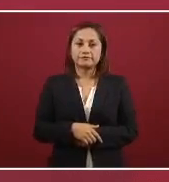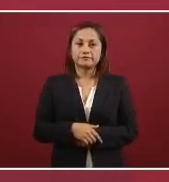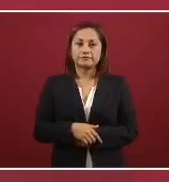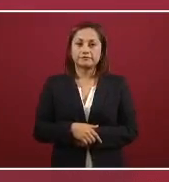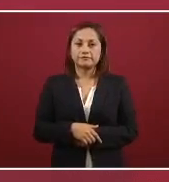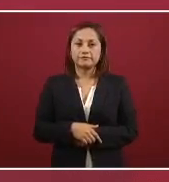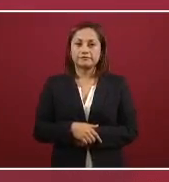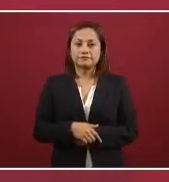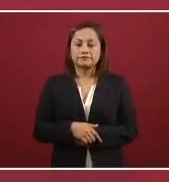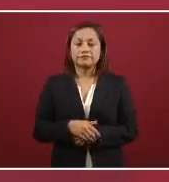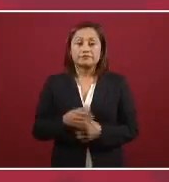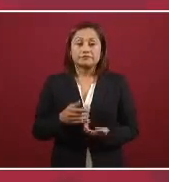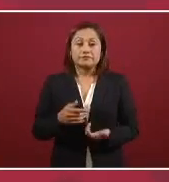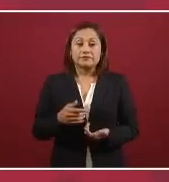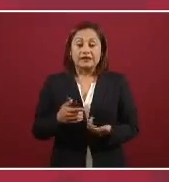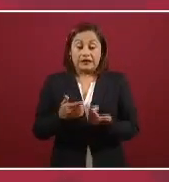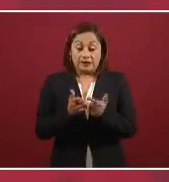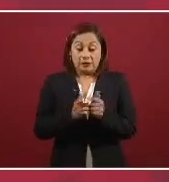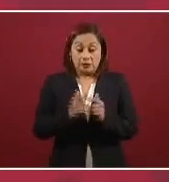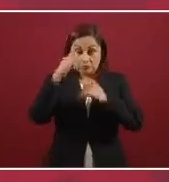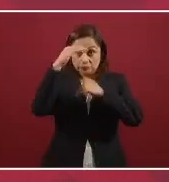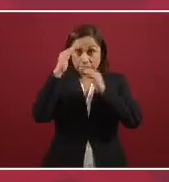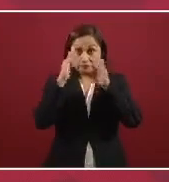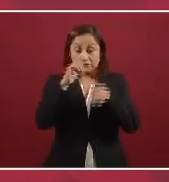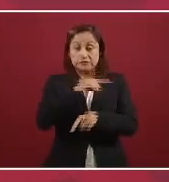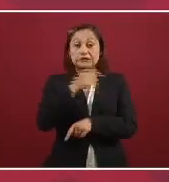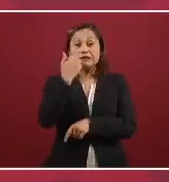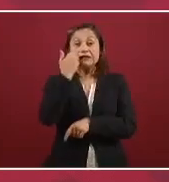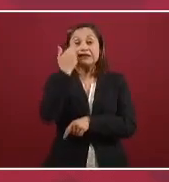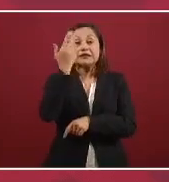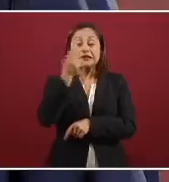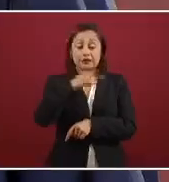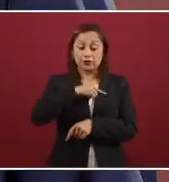cumplamos con nuestros compromisos, que quedemos mal,